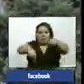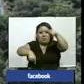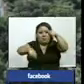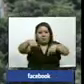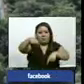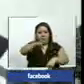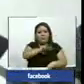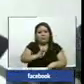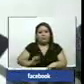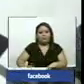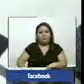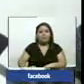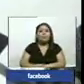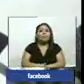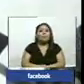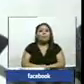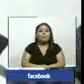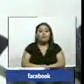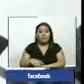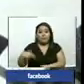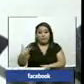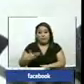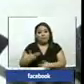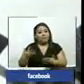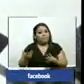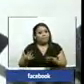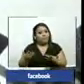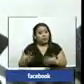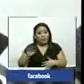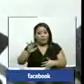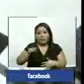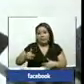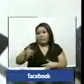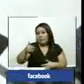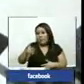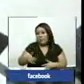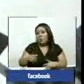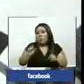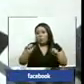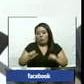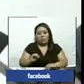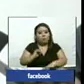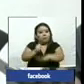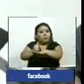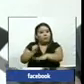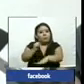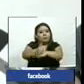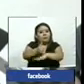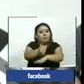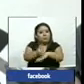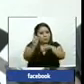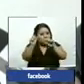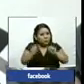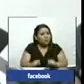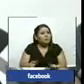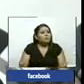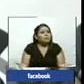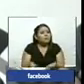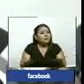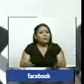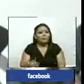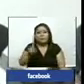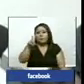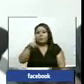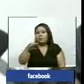salvadoreño. Esperamos nosotros, primero Dios, al final del quinquenio, al menos duplicar la capacidad instalada de generación nuestra. Esto nos puede inyectar un poquito más de